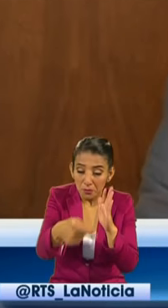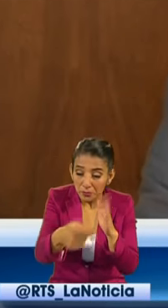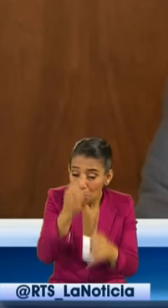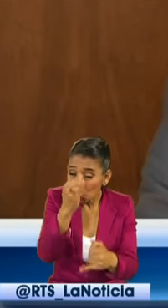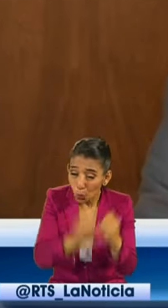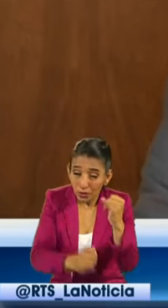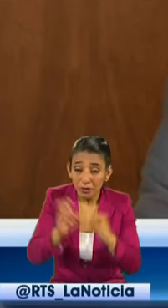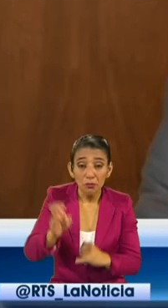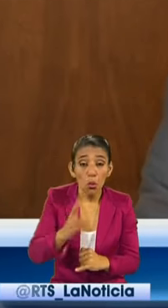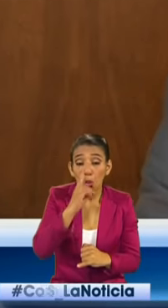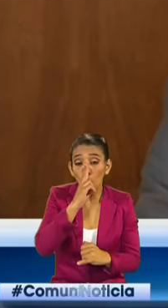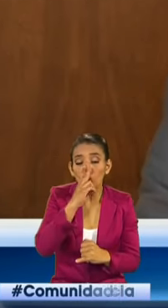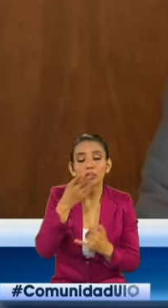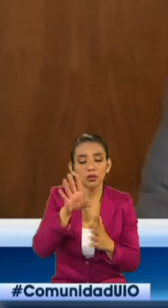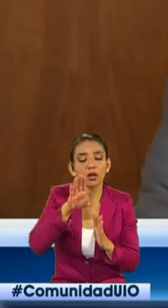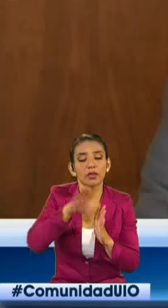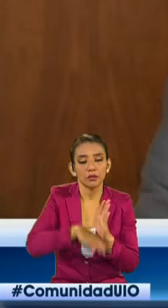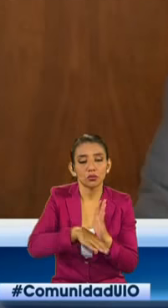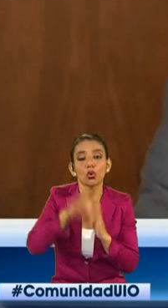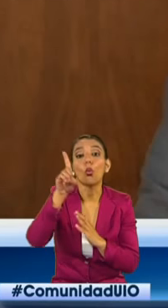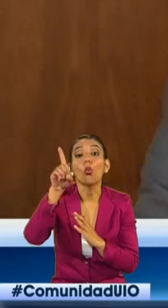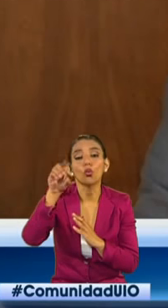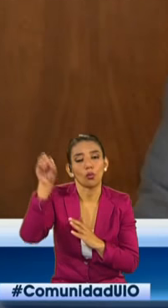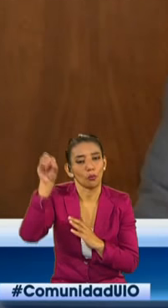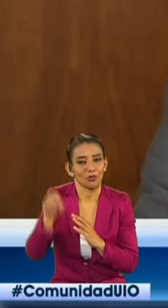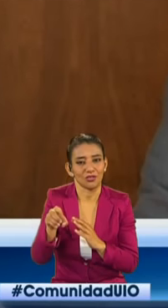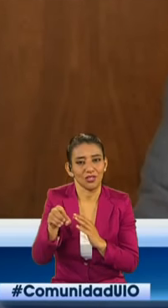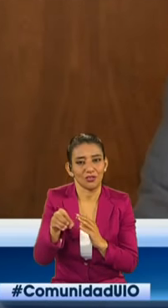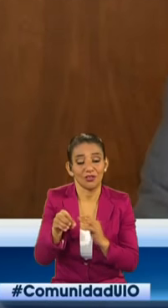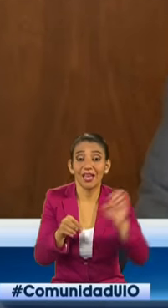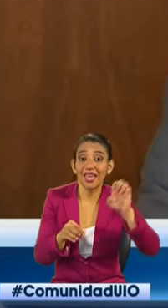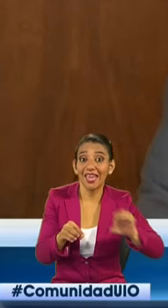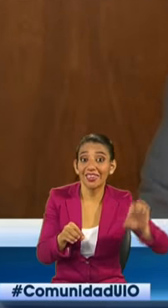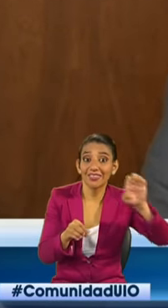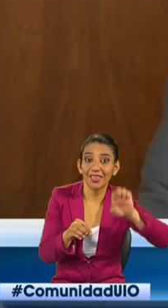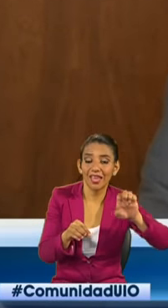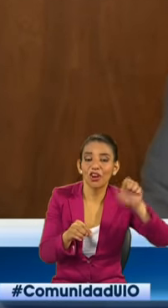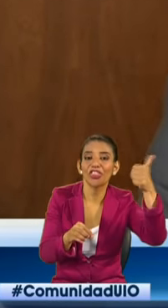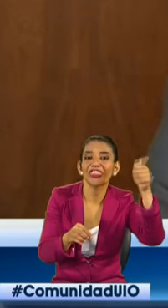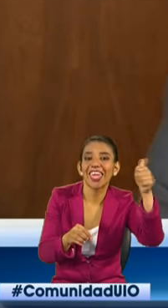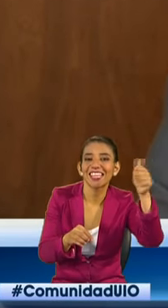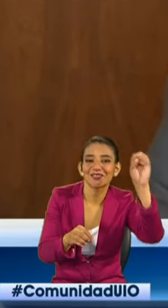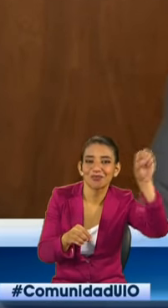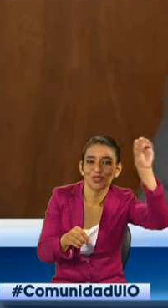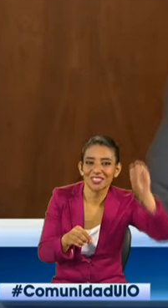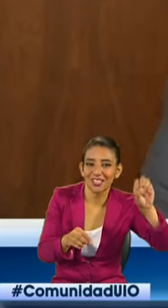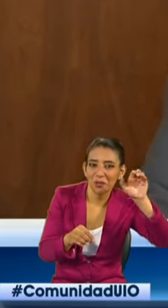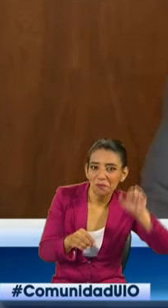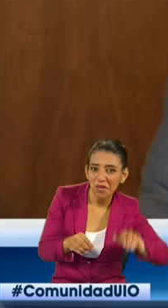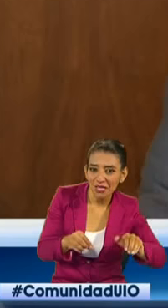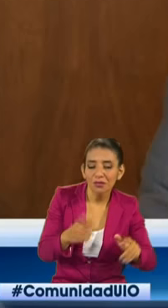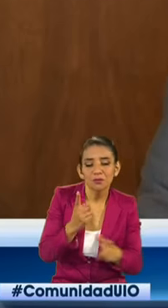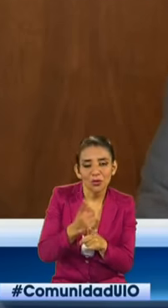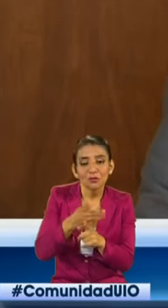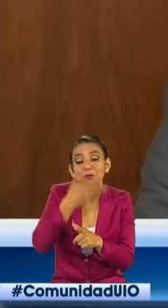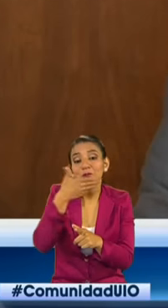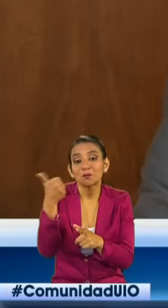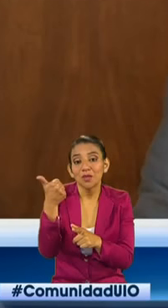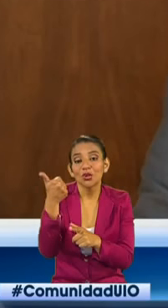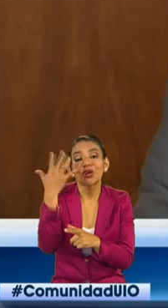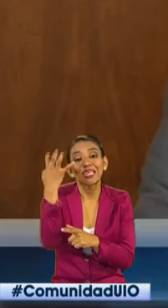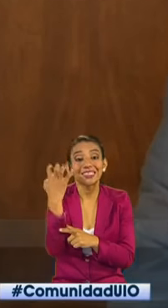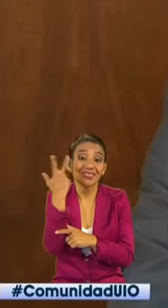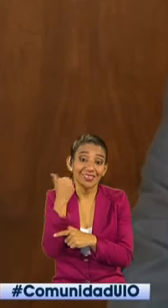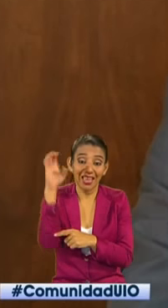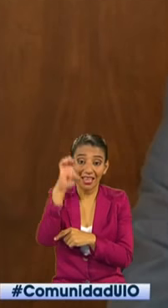segunda quincena de junio un descuento del 1%. Por eso es muy importante que la ciudadanía considere los primeros 15 días para obtener el mayor